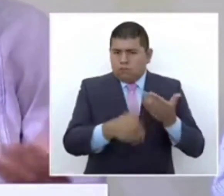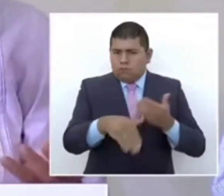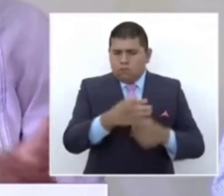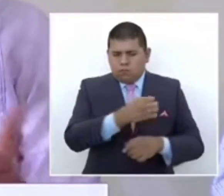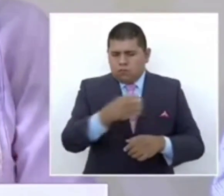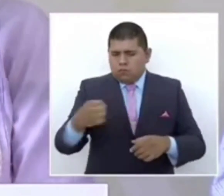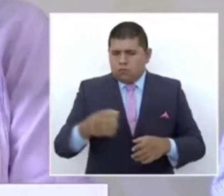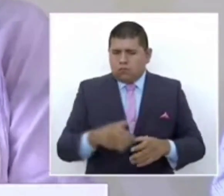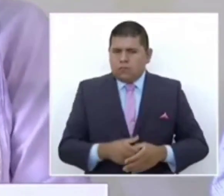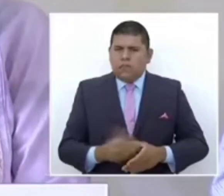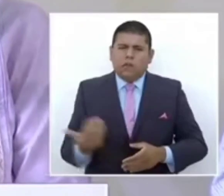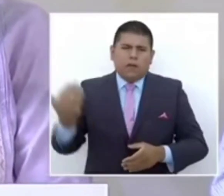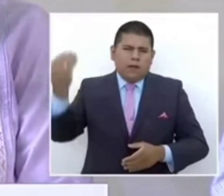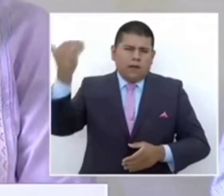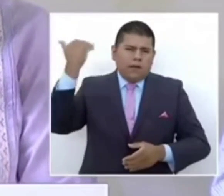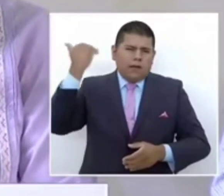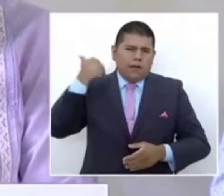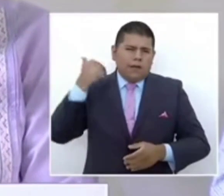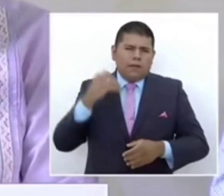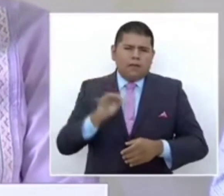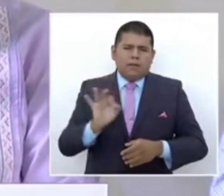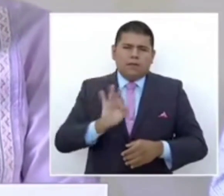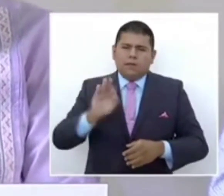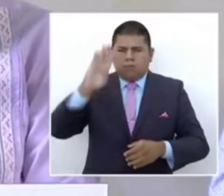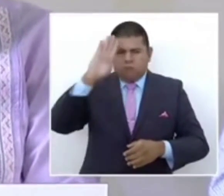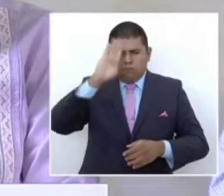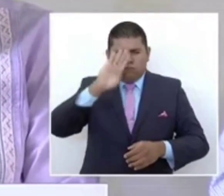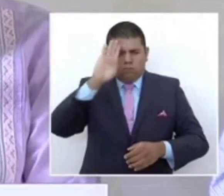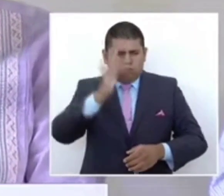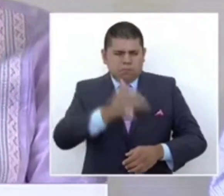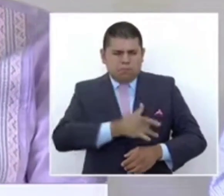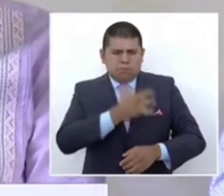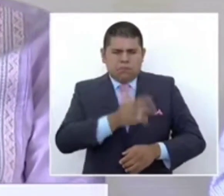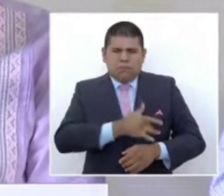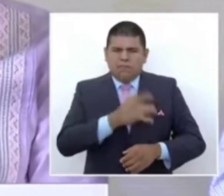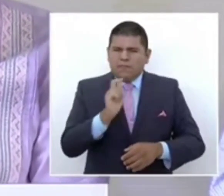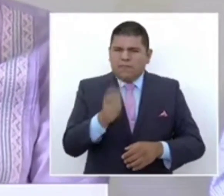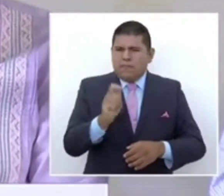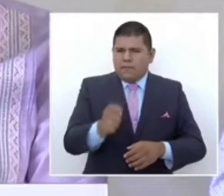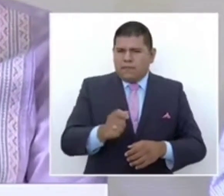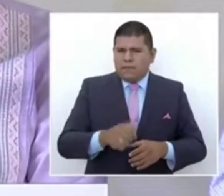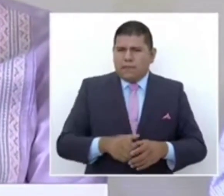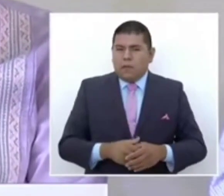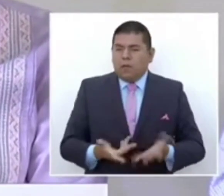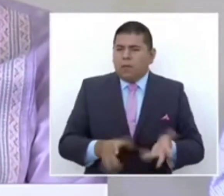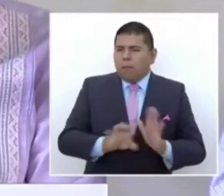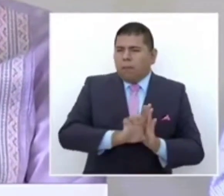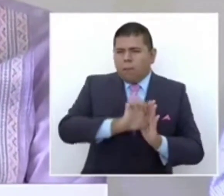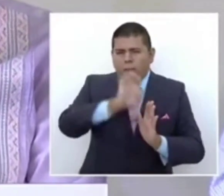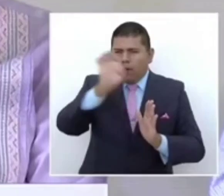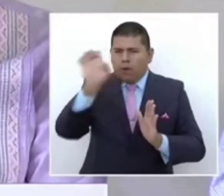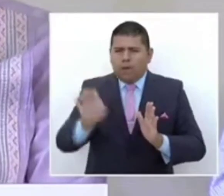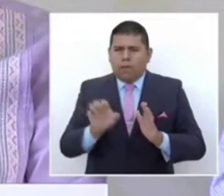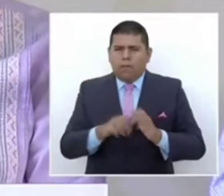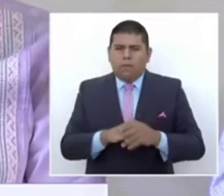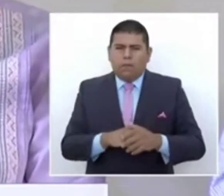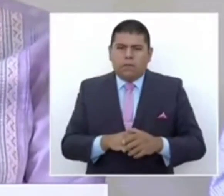Anteriormente se pensaba que si se apoyaba